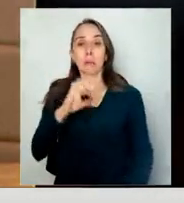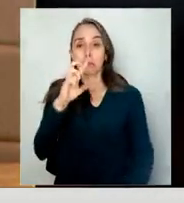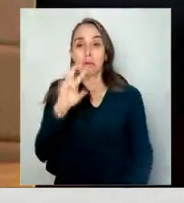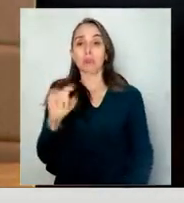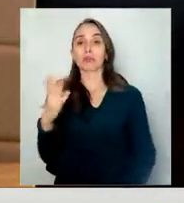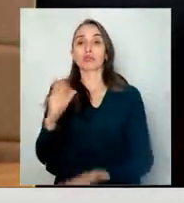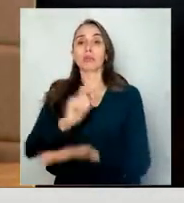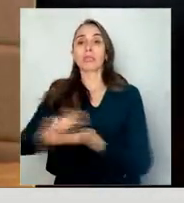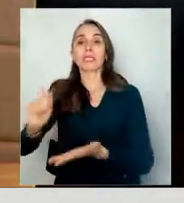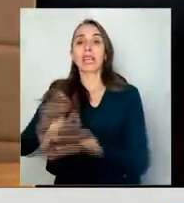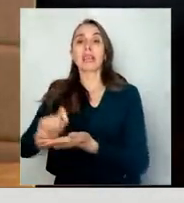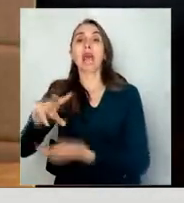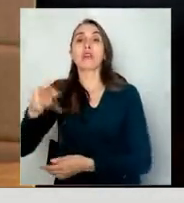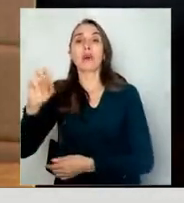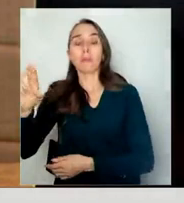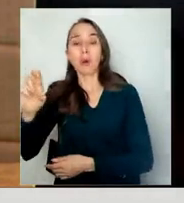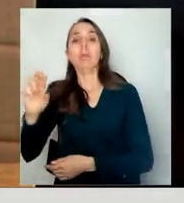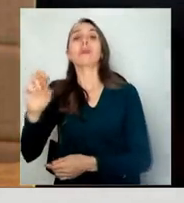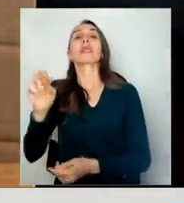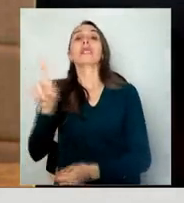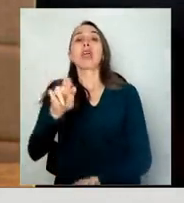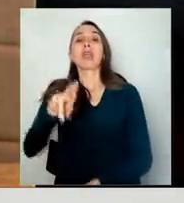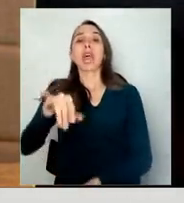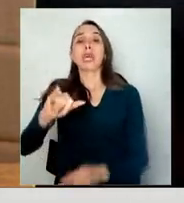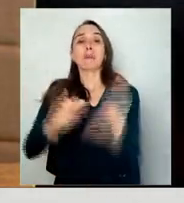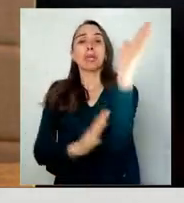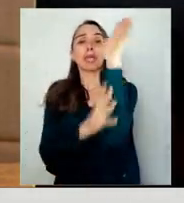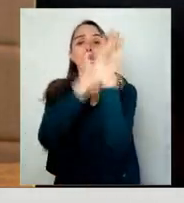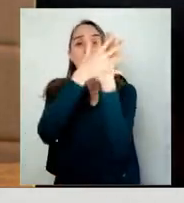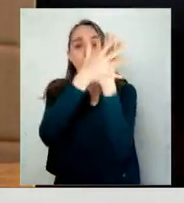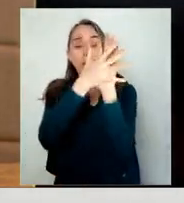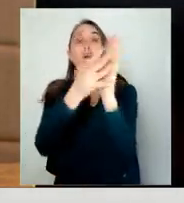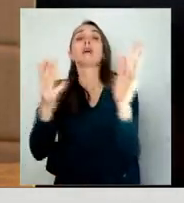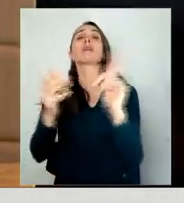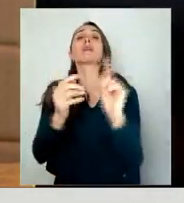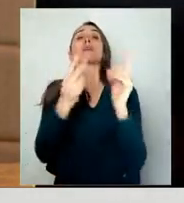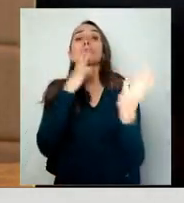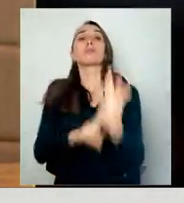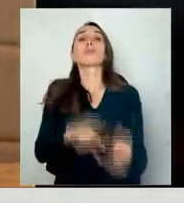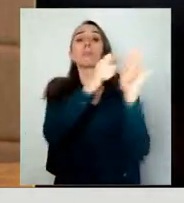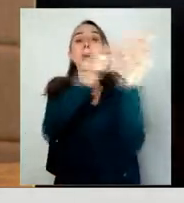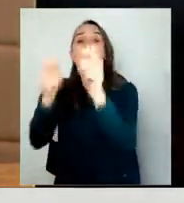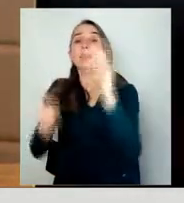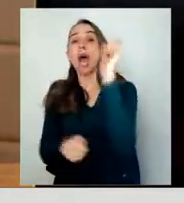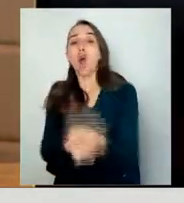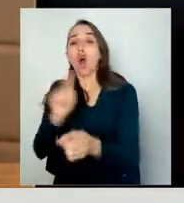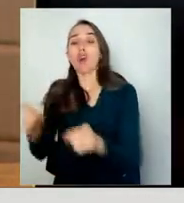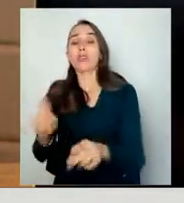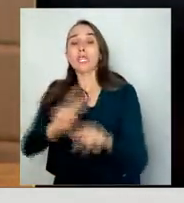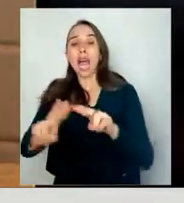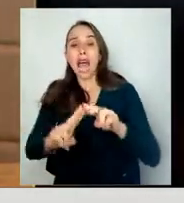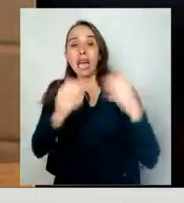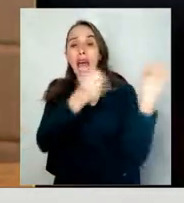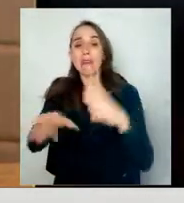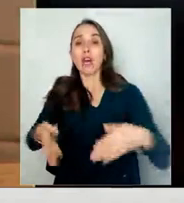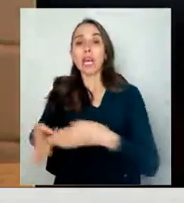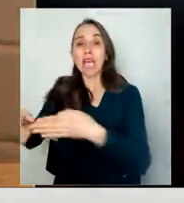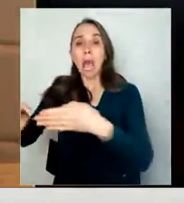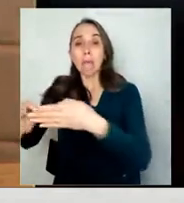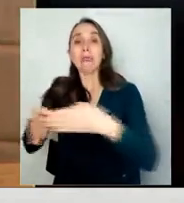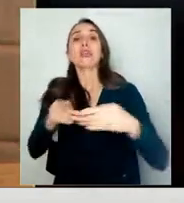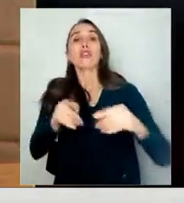y al seremi la araucanía para que den las instrucciones que se repare el abandono del camino pucón curarrehue